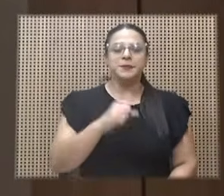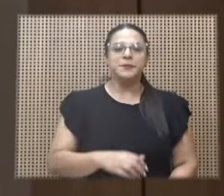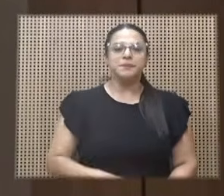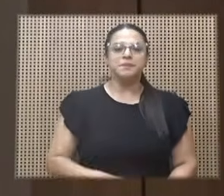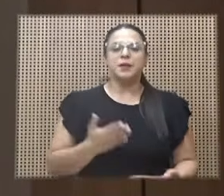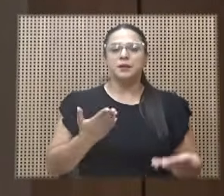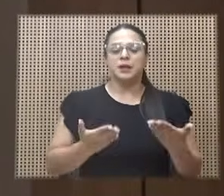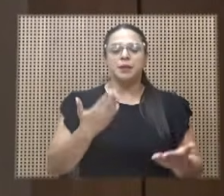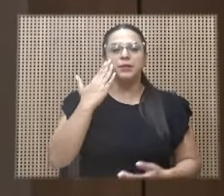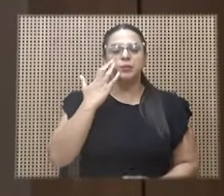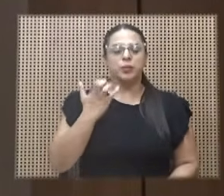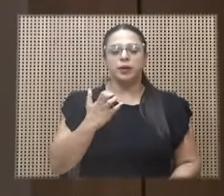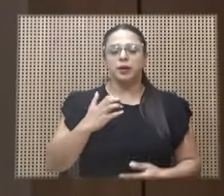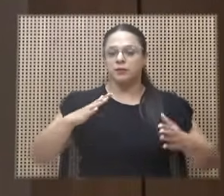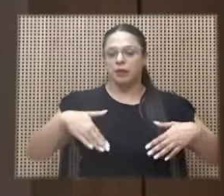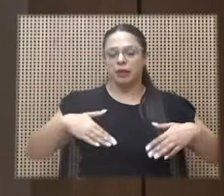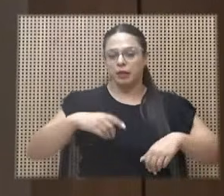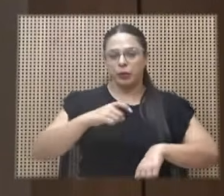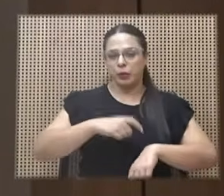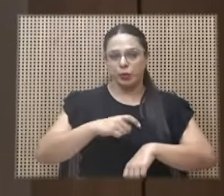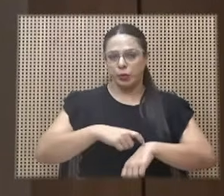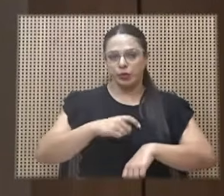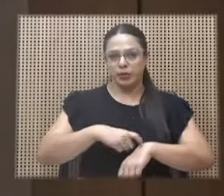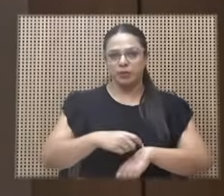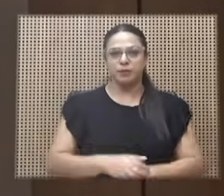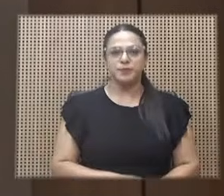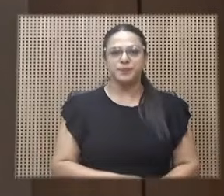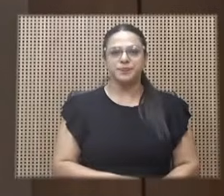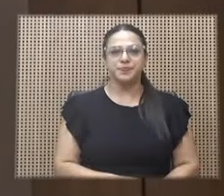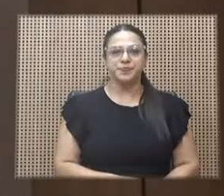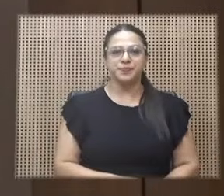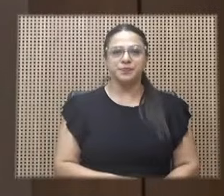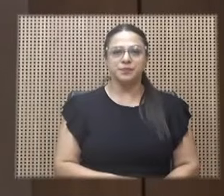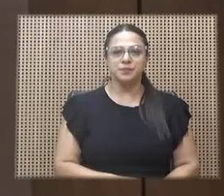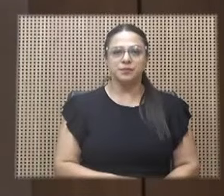no dio tiempo. Y esto es básicamente